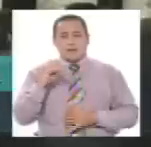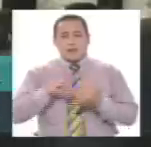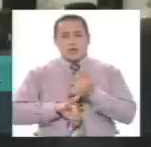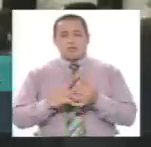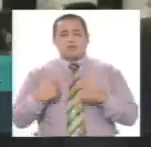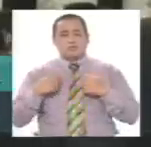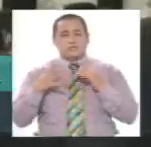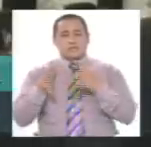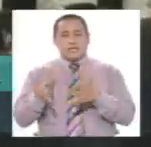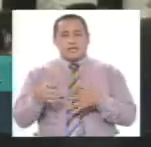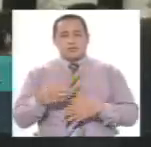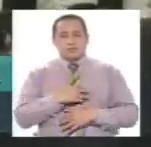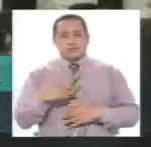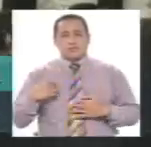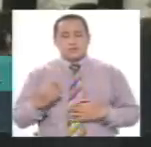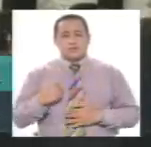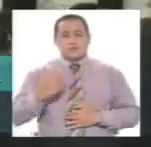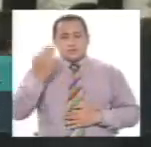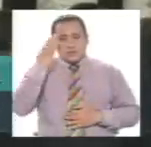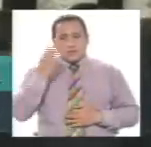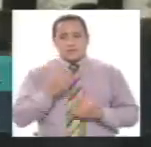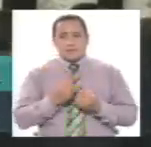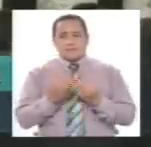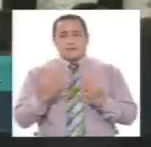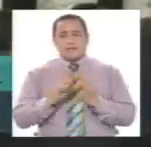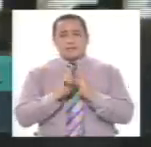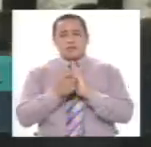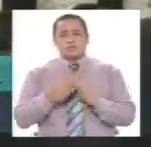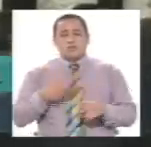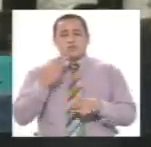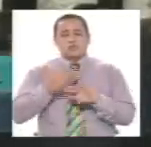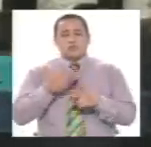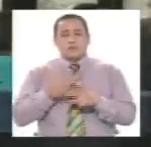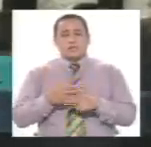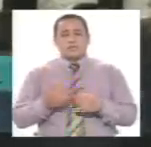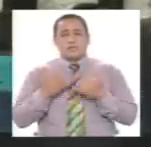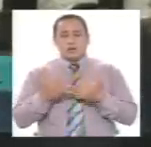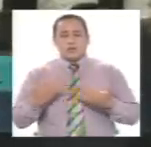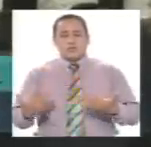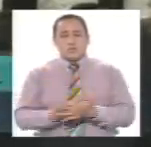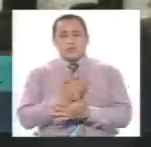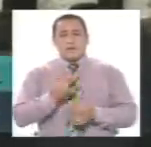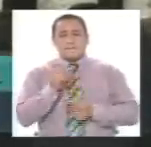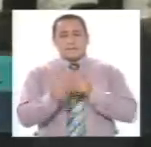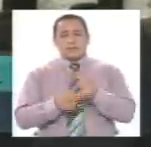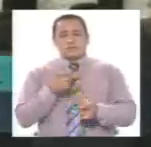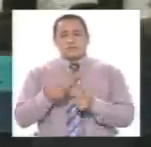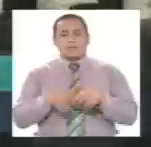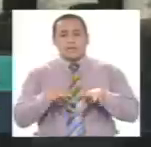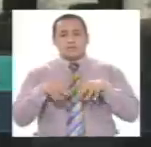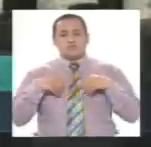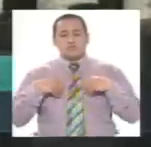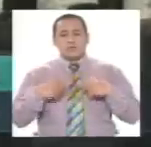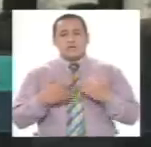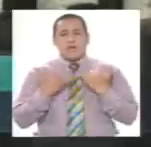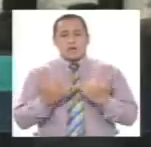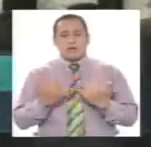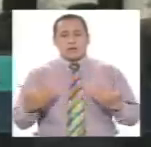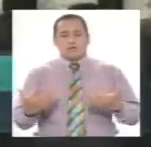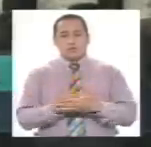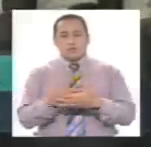los ministerios y se va a conocer en unos minutos más los nombres de las personas que asumen